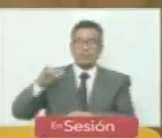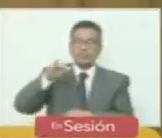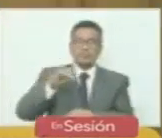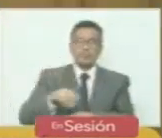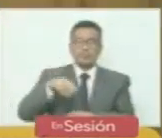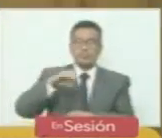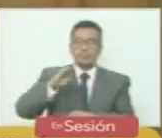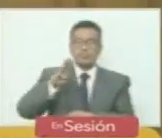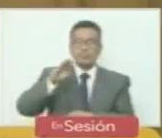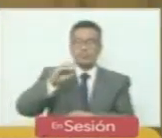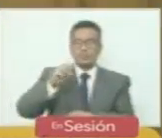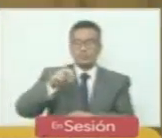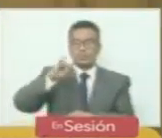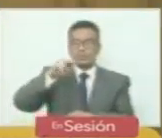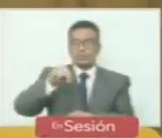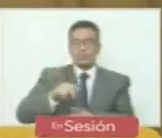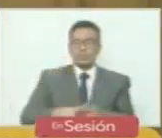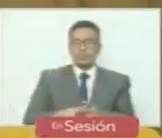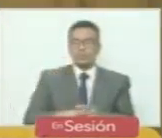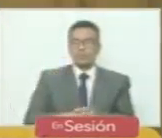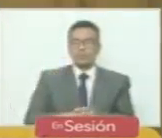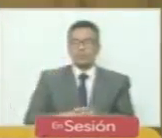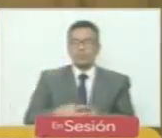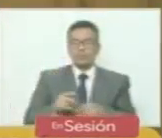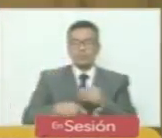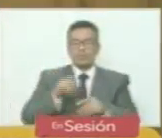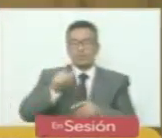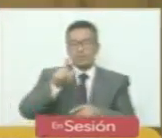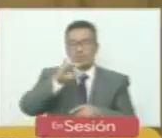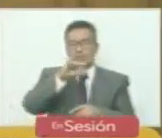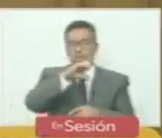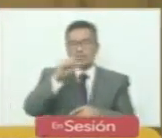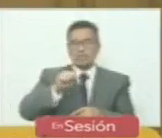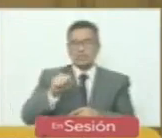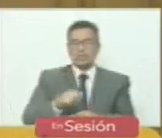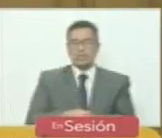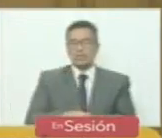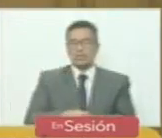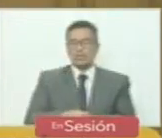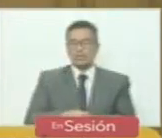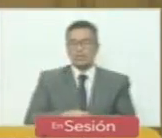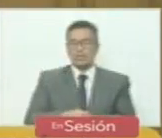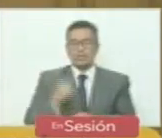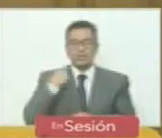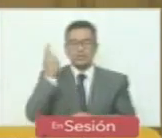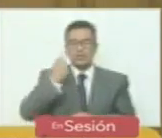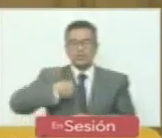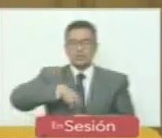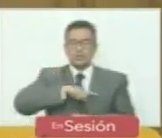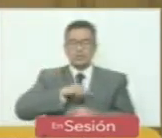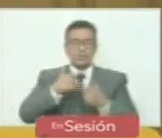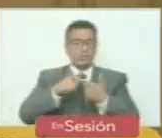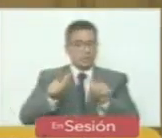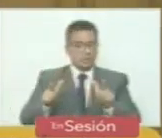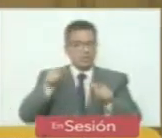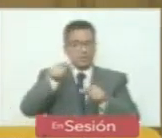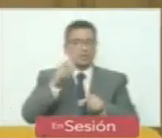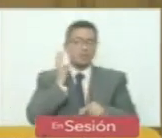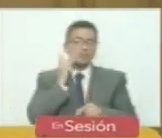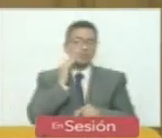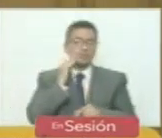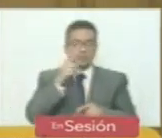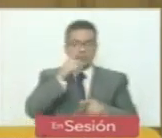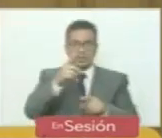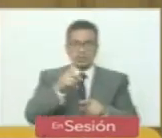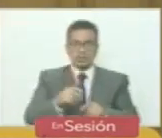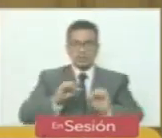Boeing 747-300 Luisa Cáceres de Arismendi, heroína de nuestra independencia y ejemplo digno de